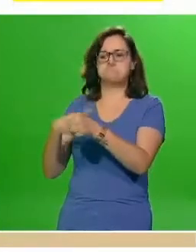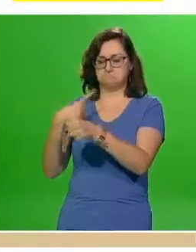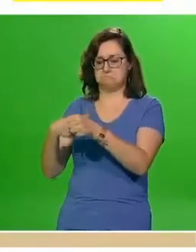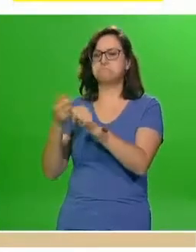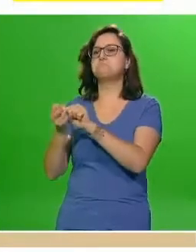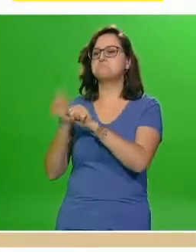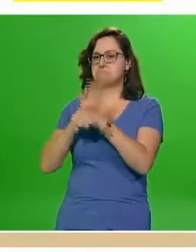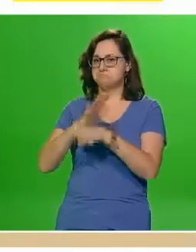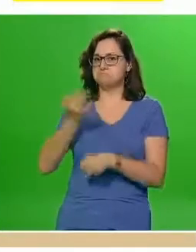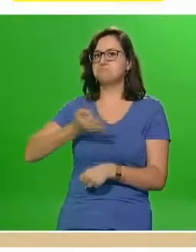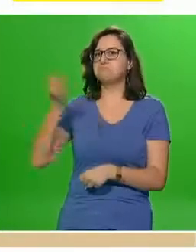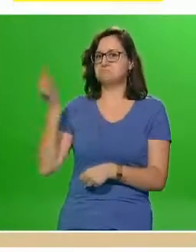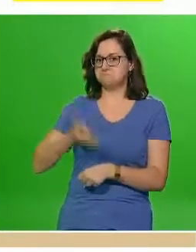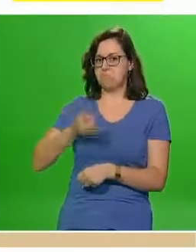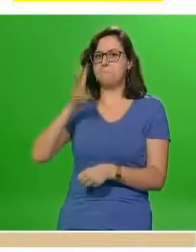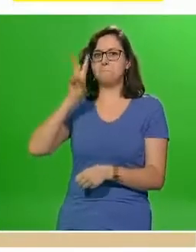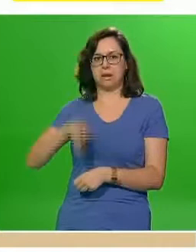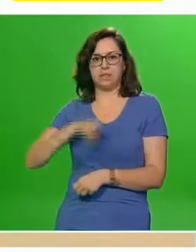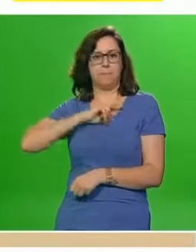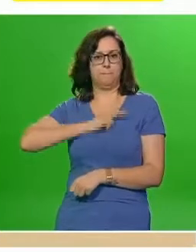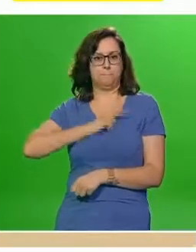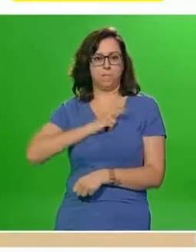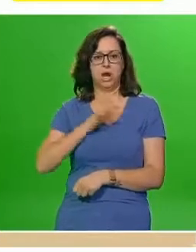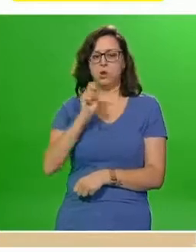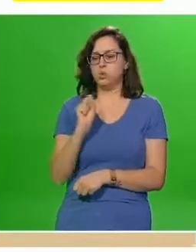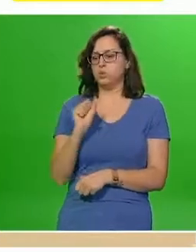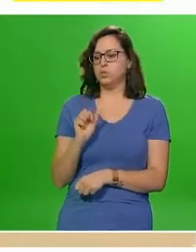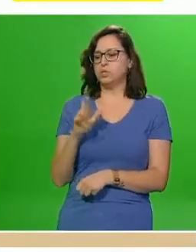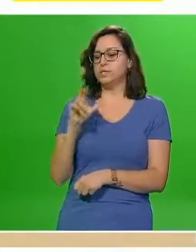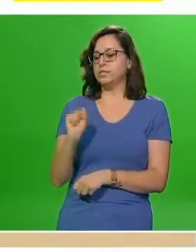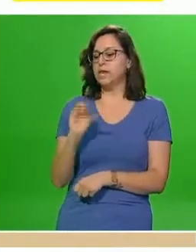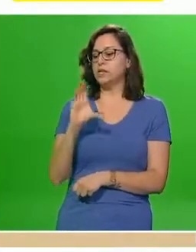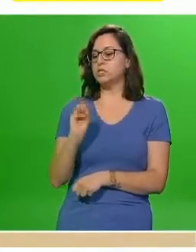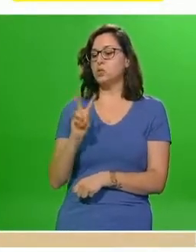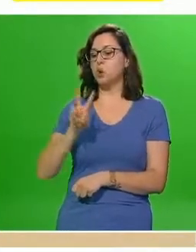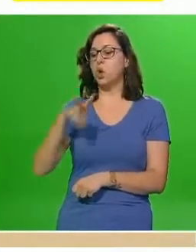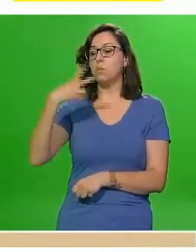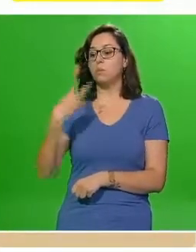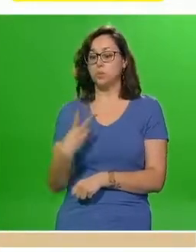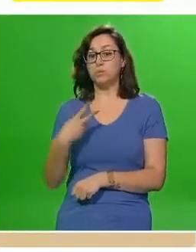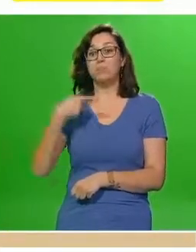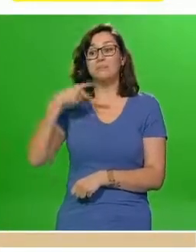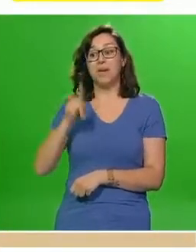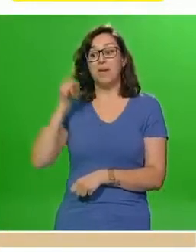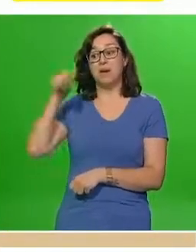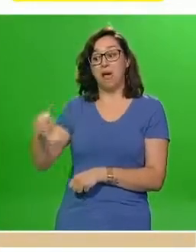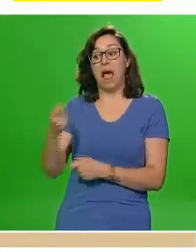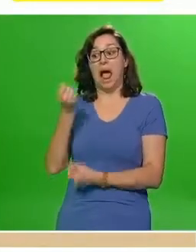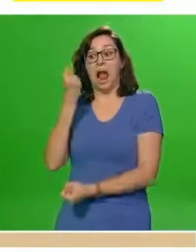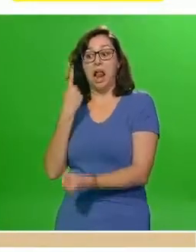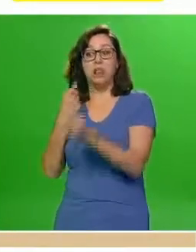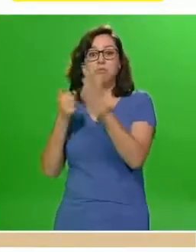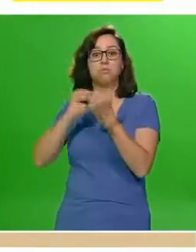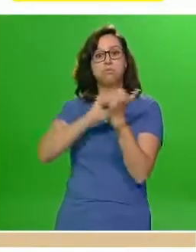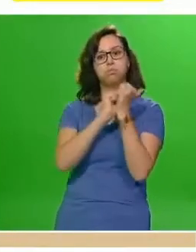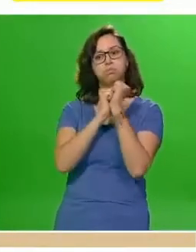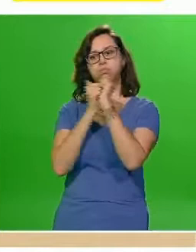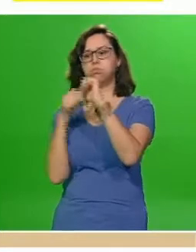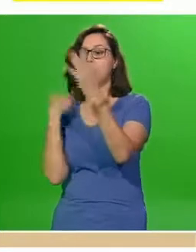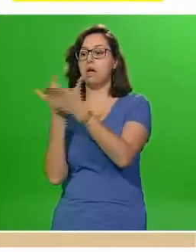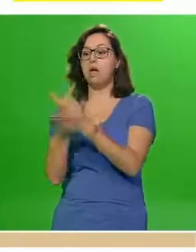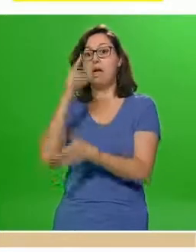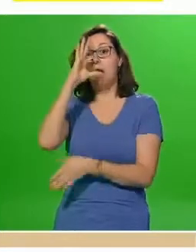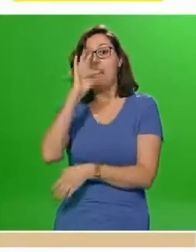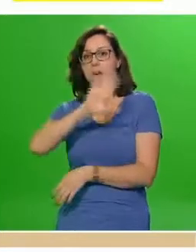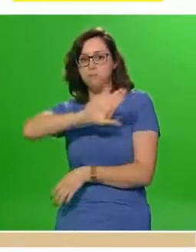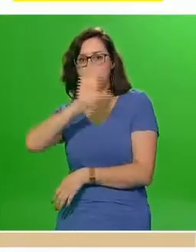por infección por el virus SARS-CoV-2, que lamentablemente fallece. Y esto actualmente en esta